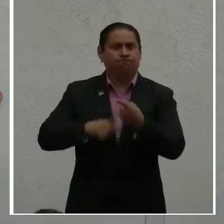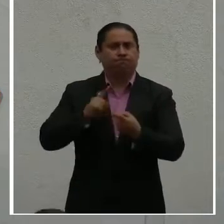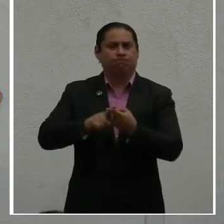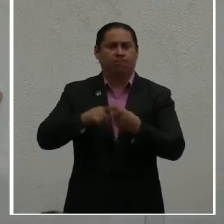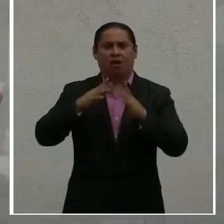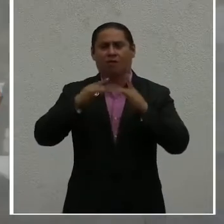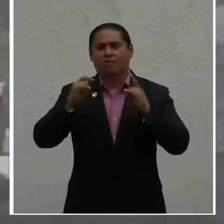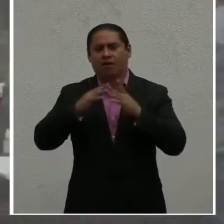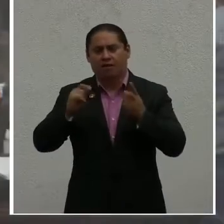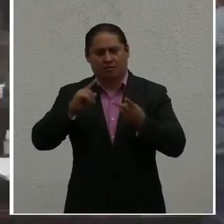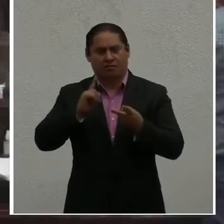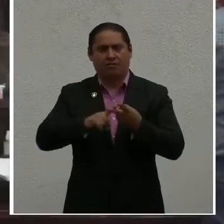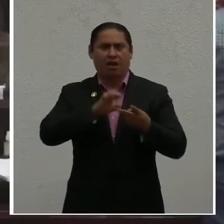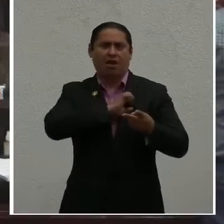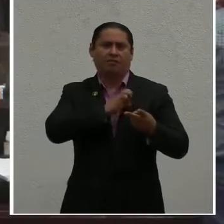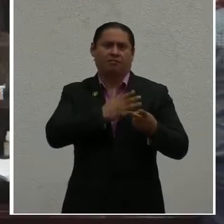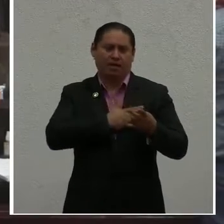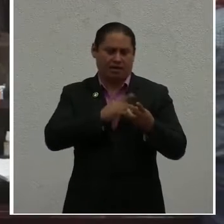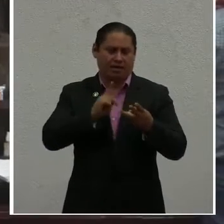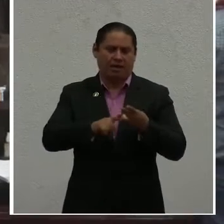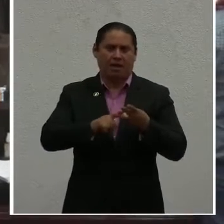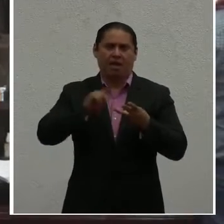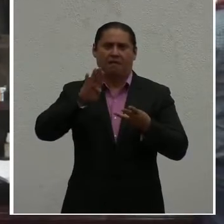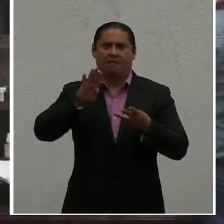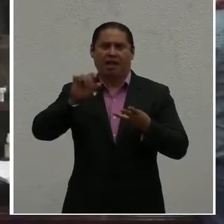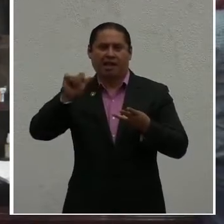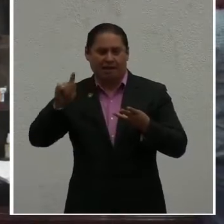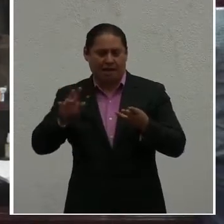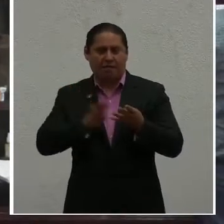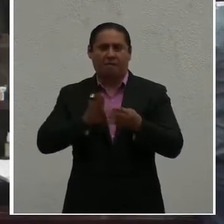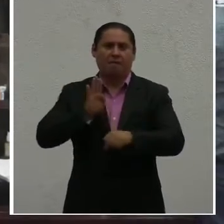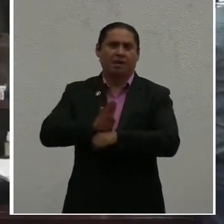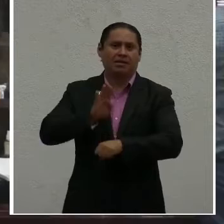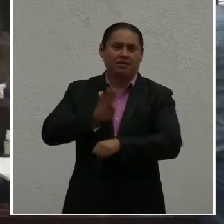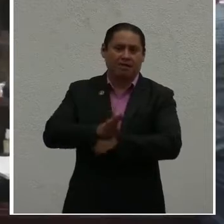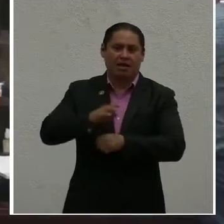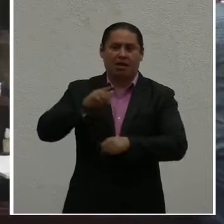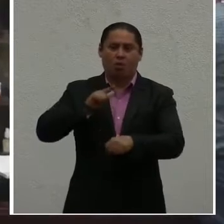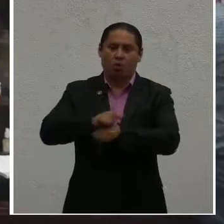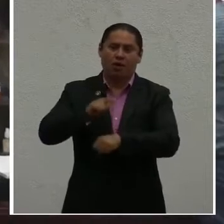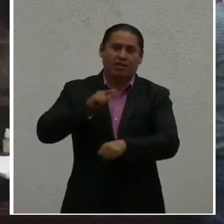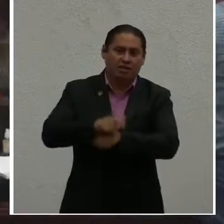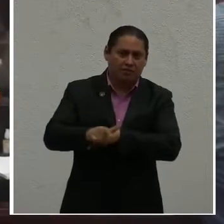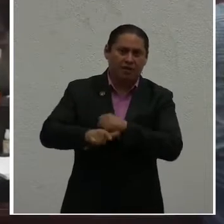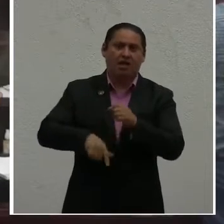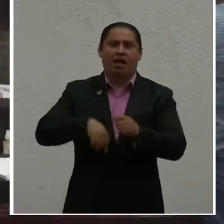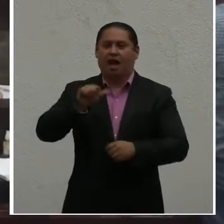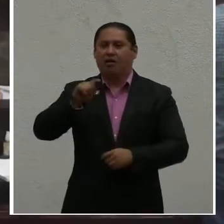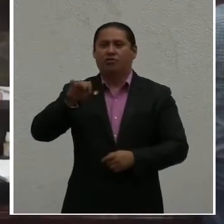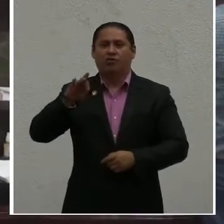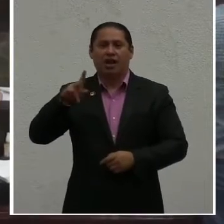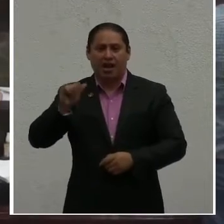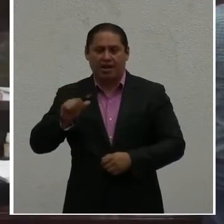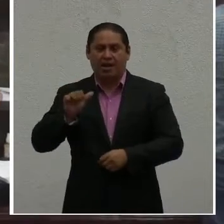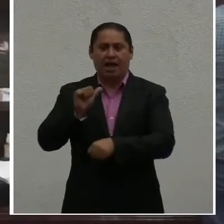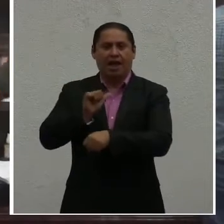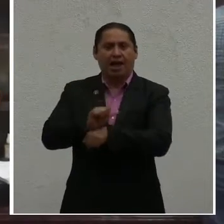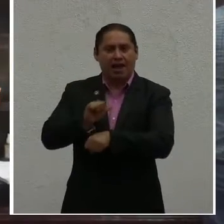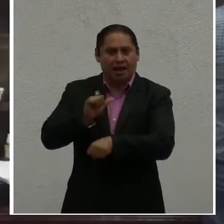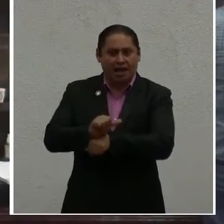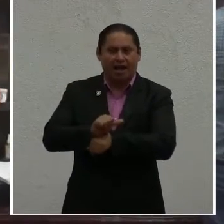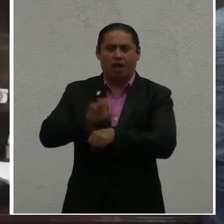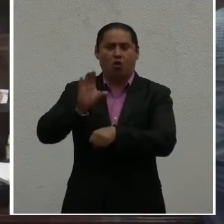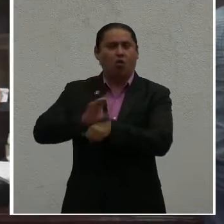Francia, España, Bélgica, Brasil, Guatemala, Australia, Argentina,